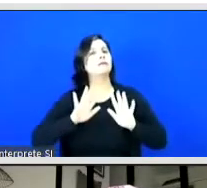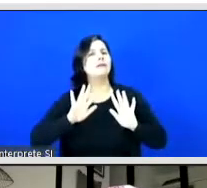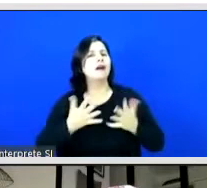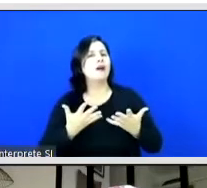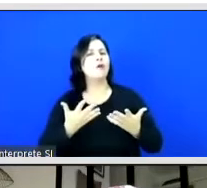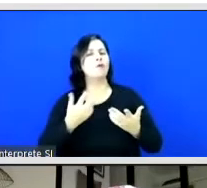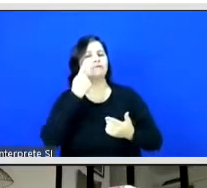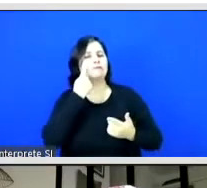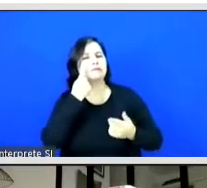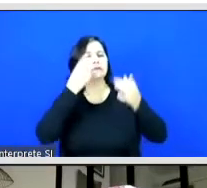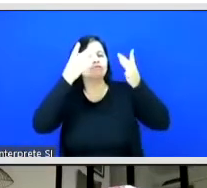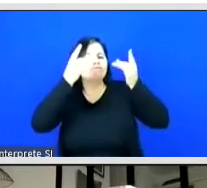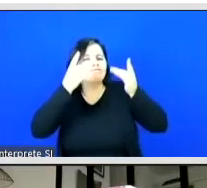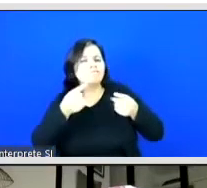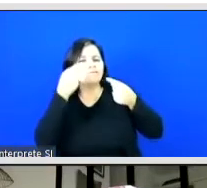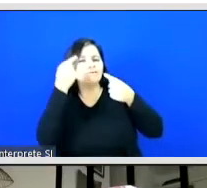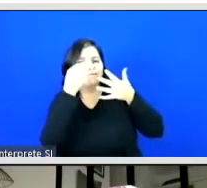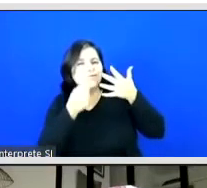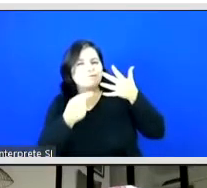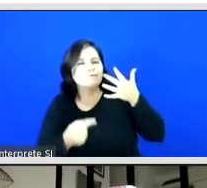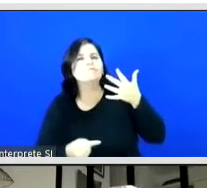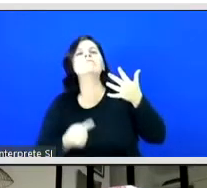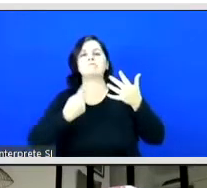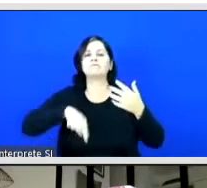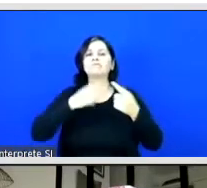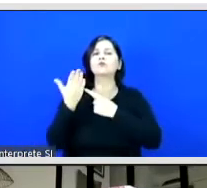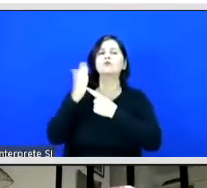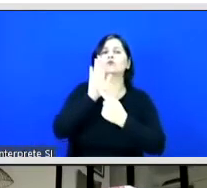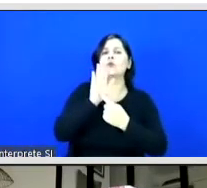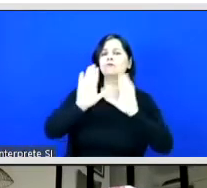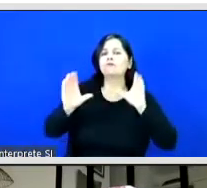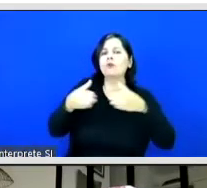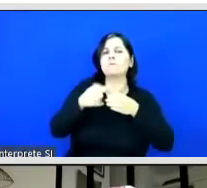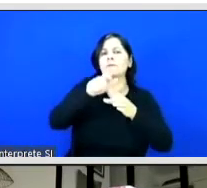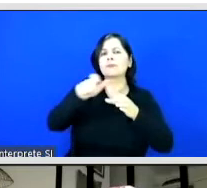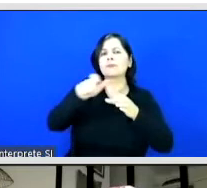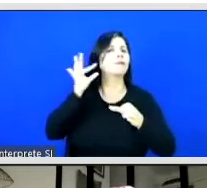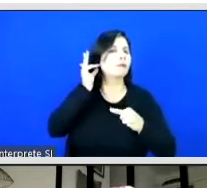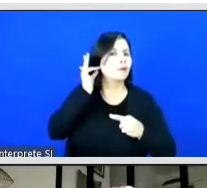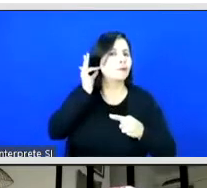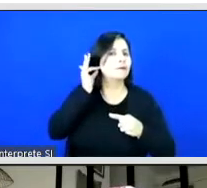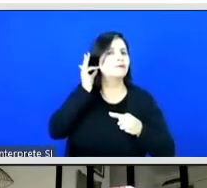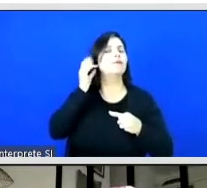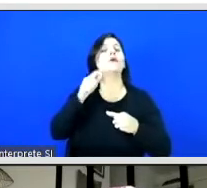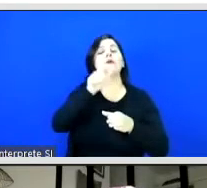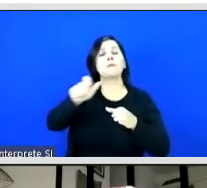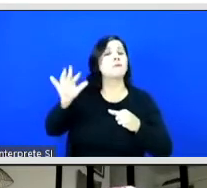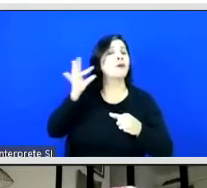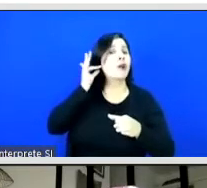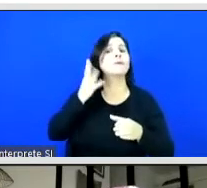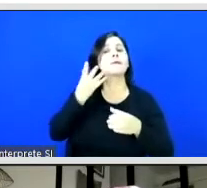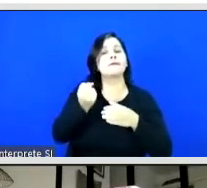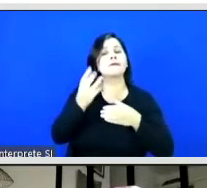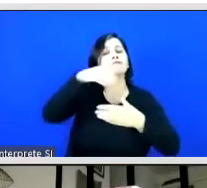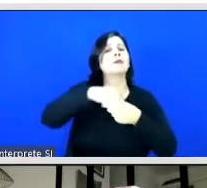uno de los países. Debemos de hacer todo lo que esté en nuestras manos por incorporar las voces de